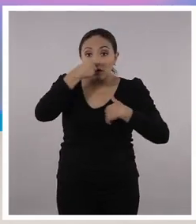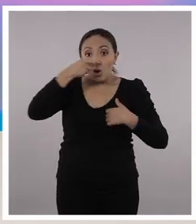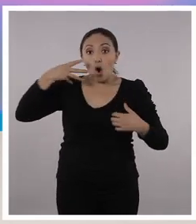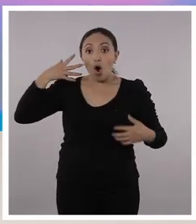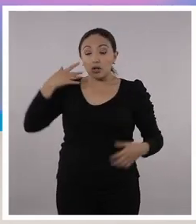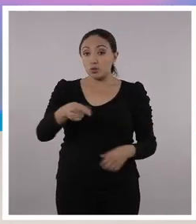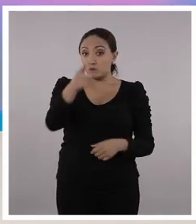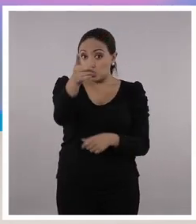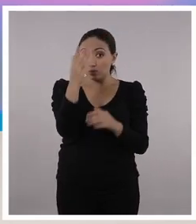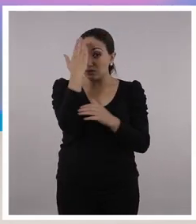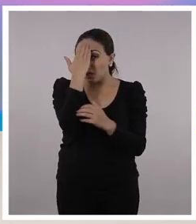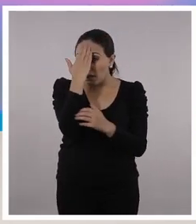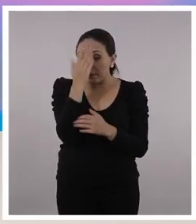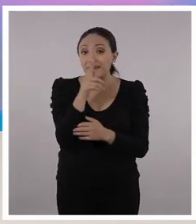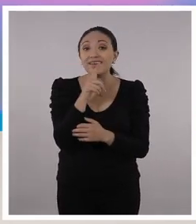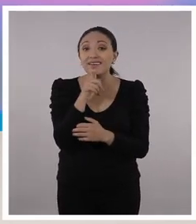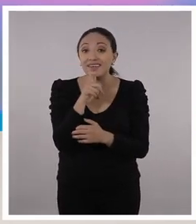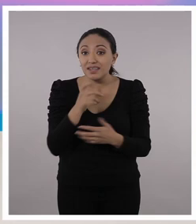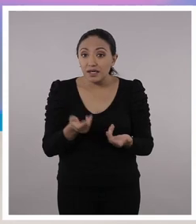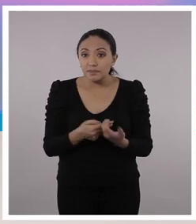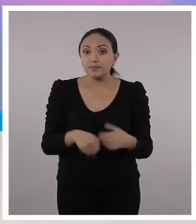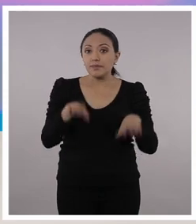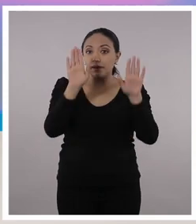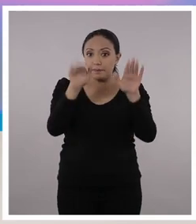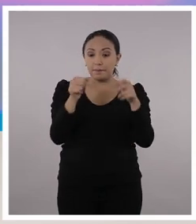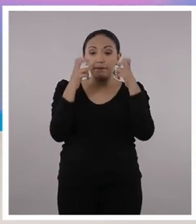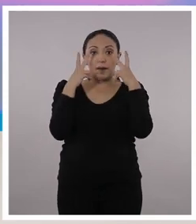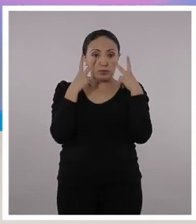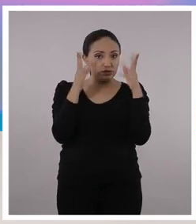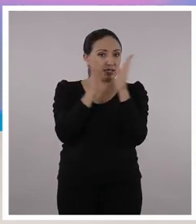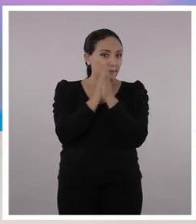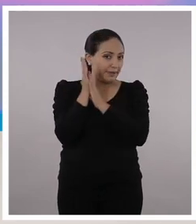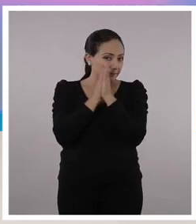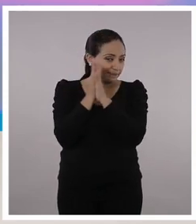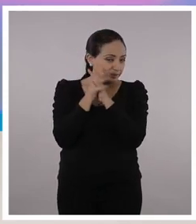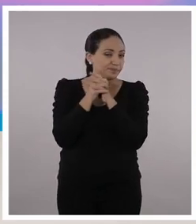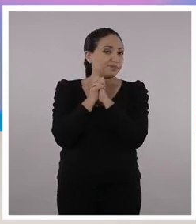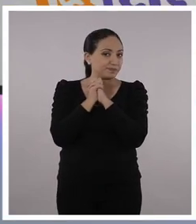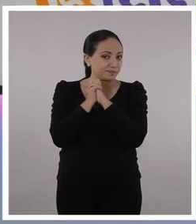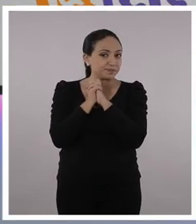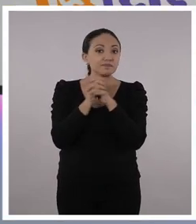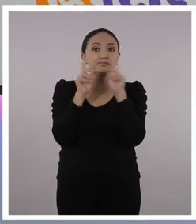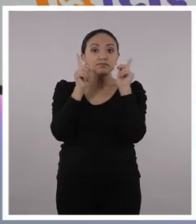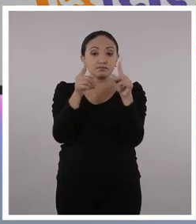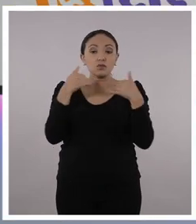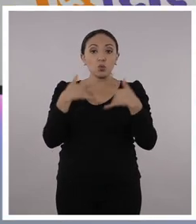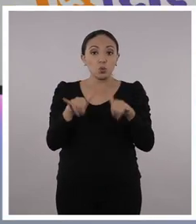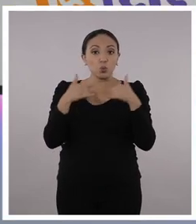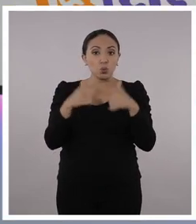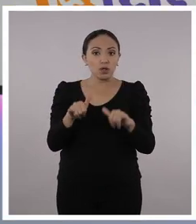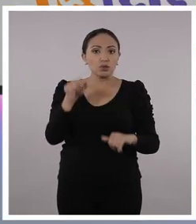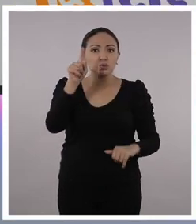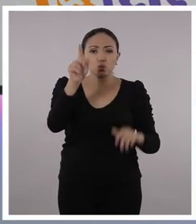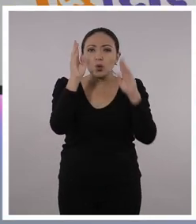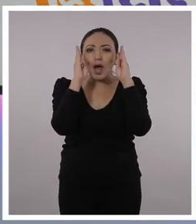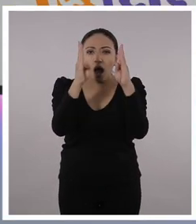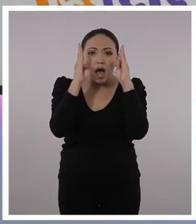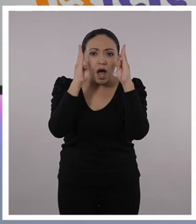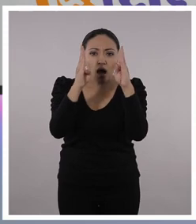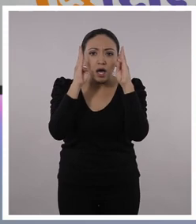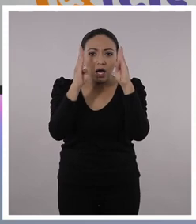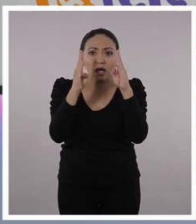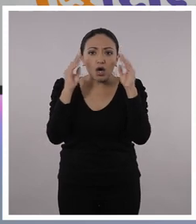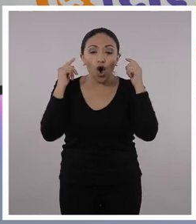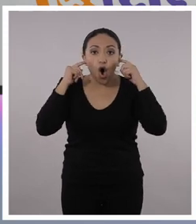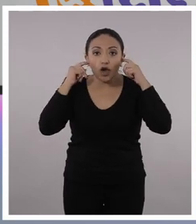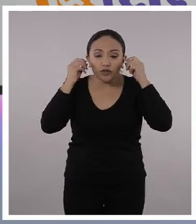Amazonía. ¿Ustedes los conocen bien? Vamos a ver haciendo un pequeño juego. ¿Qué les parece si ponen mucha